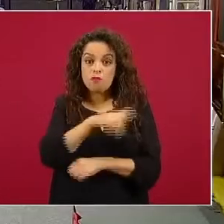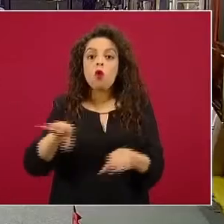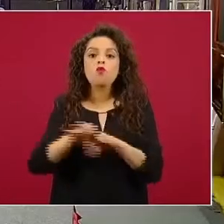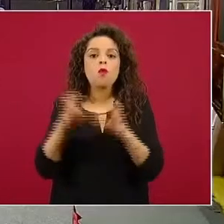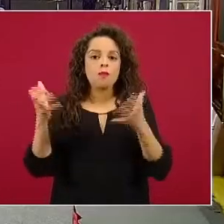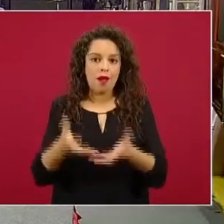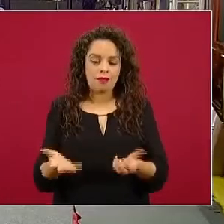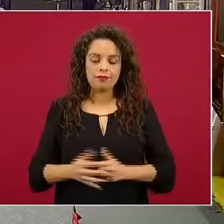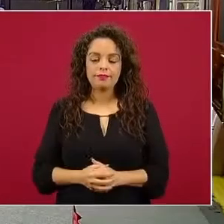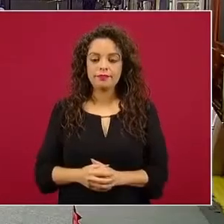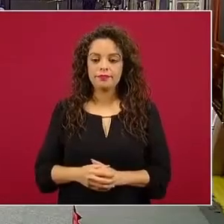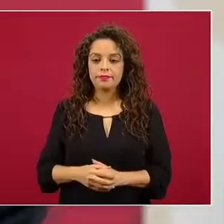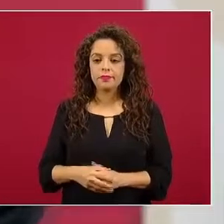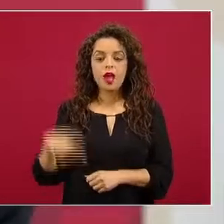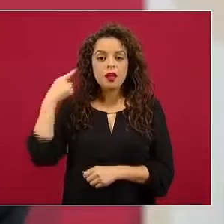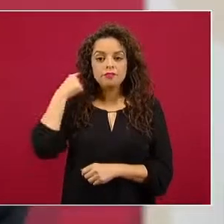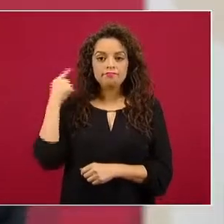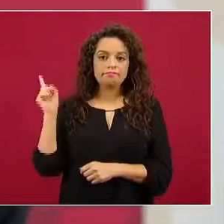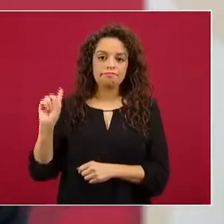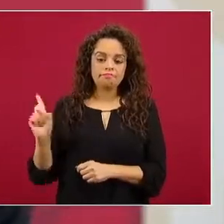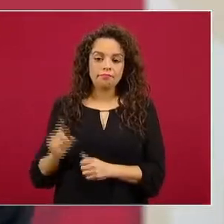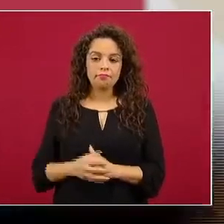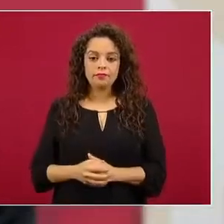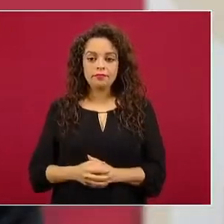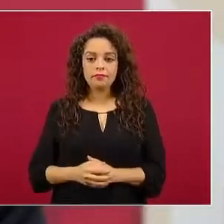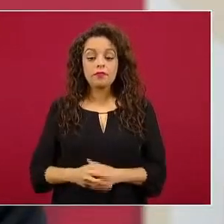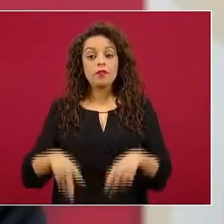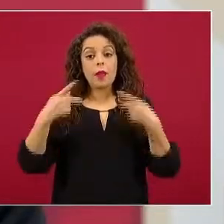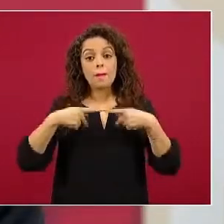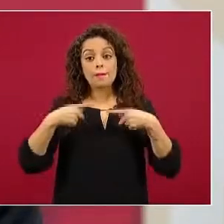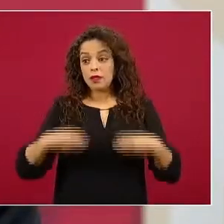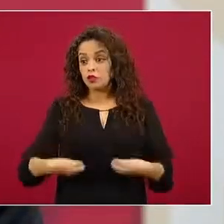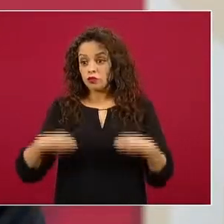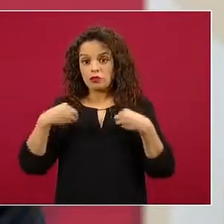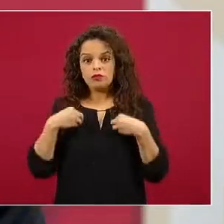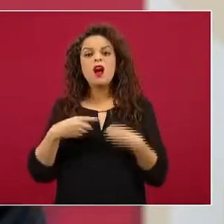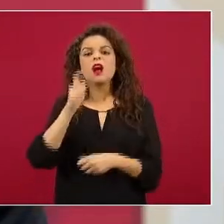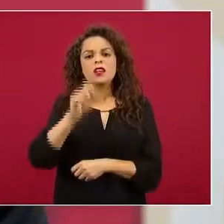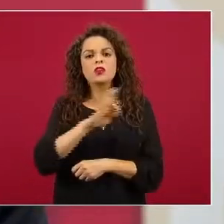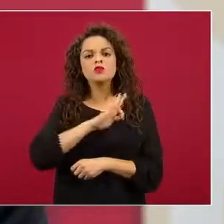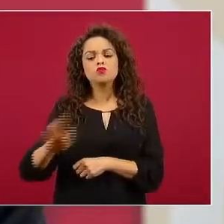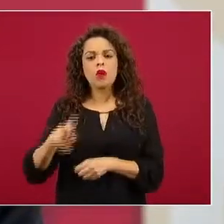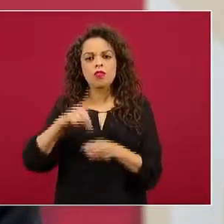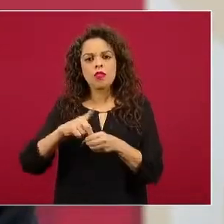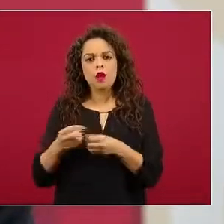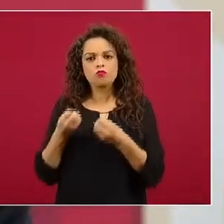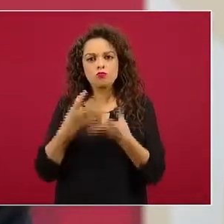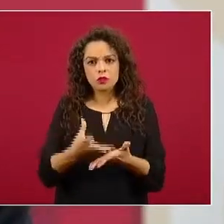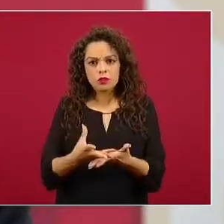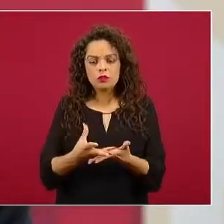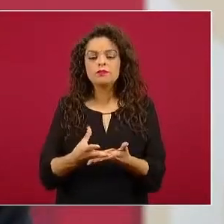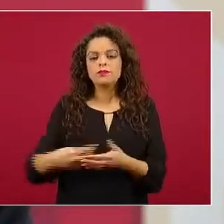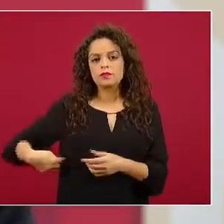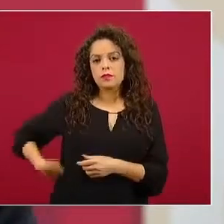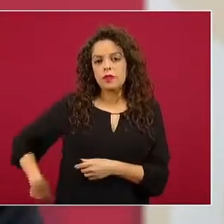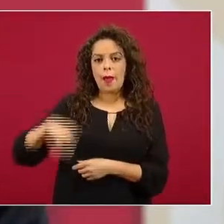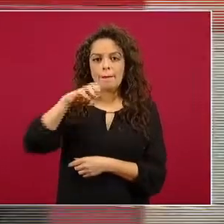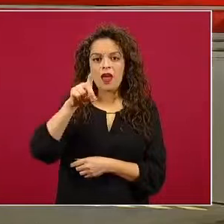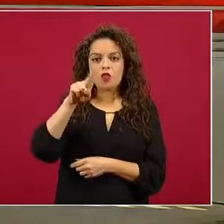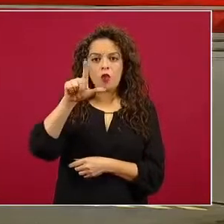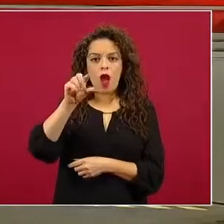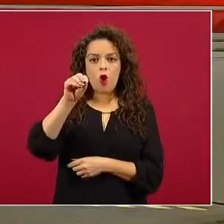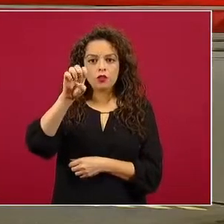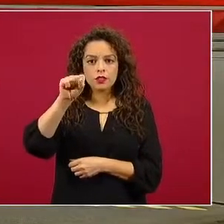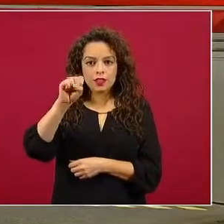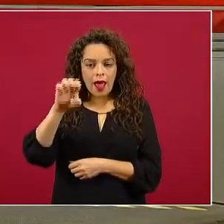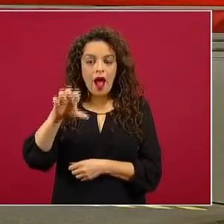El paciente vivo puede donar médula ósea, puede donar un órgano par como el riñón, y